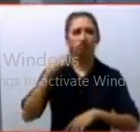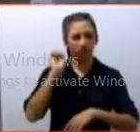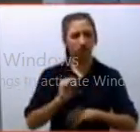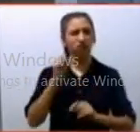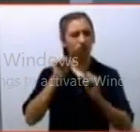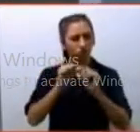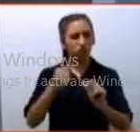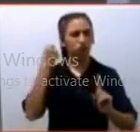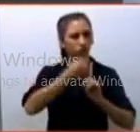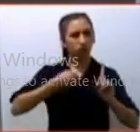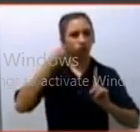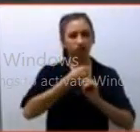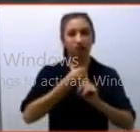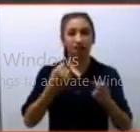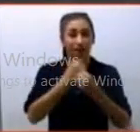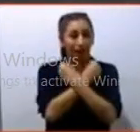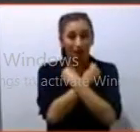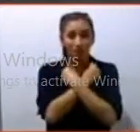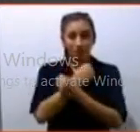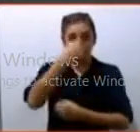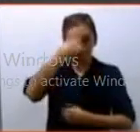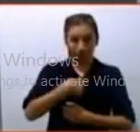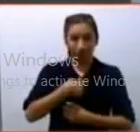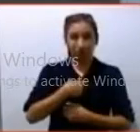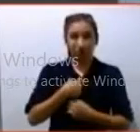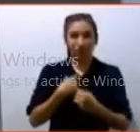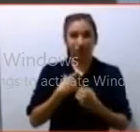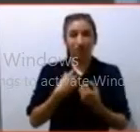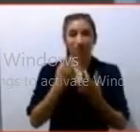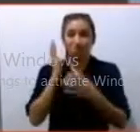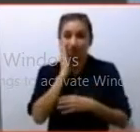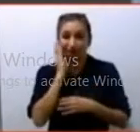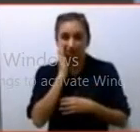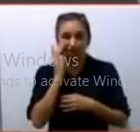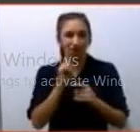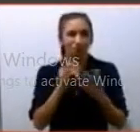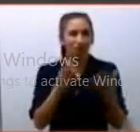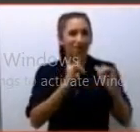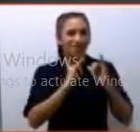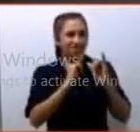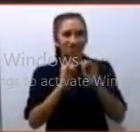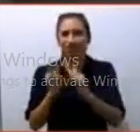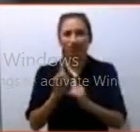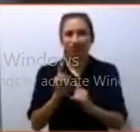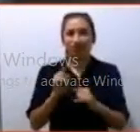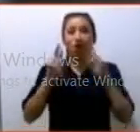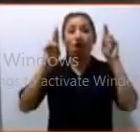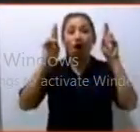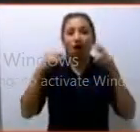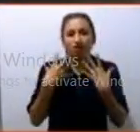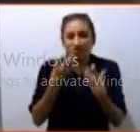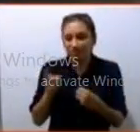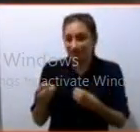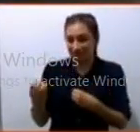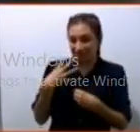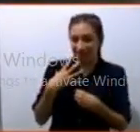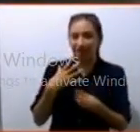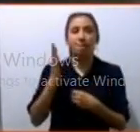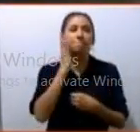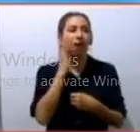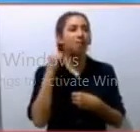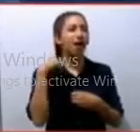luchar. El amor de madre no se compara. Espero que algún día me diga, mamá, te amo. Estaría